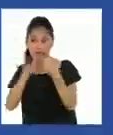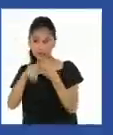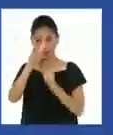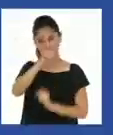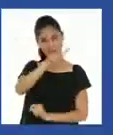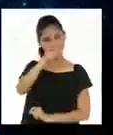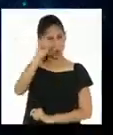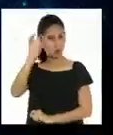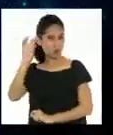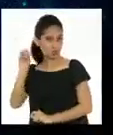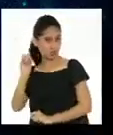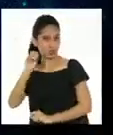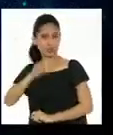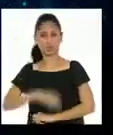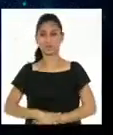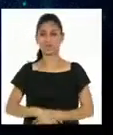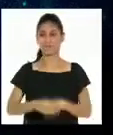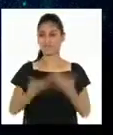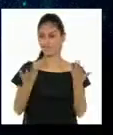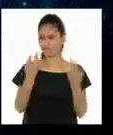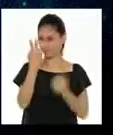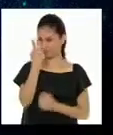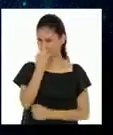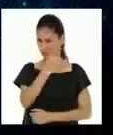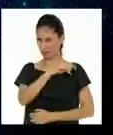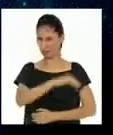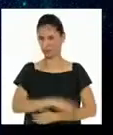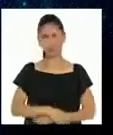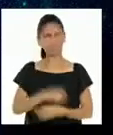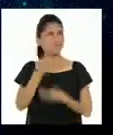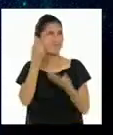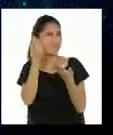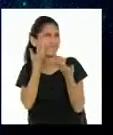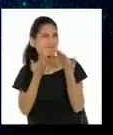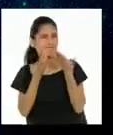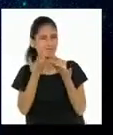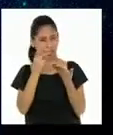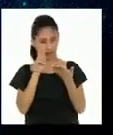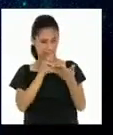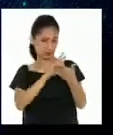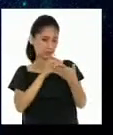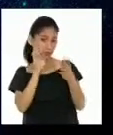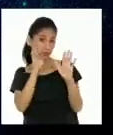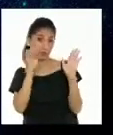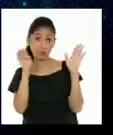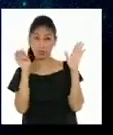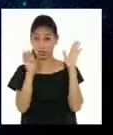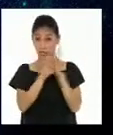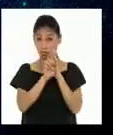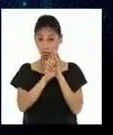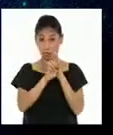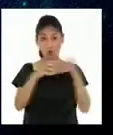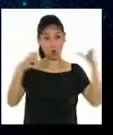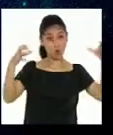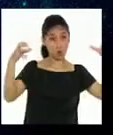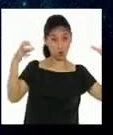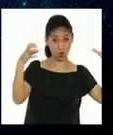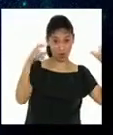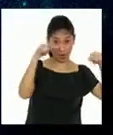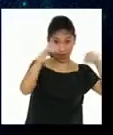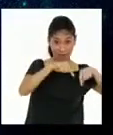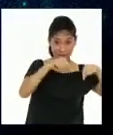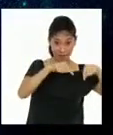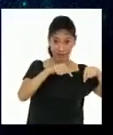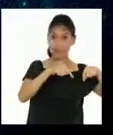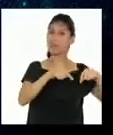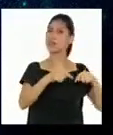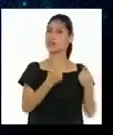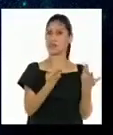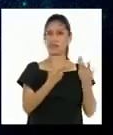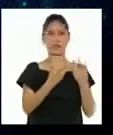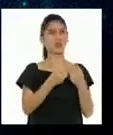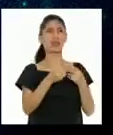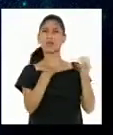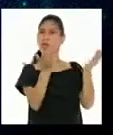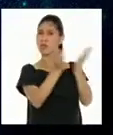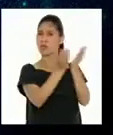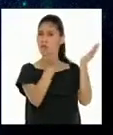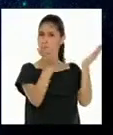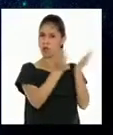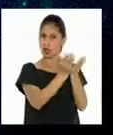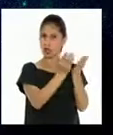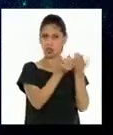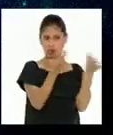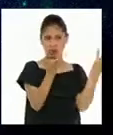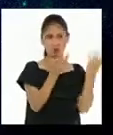necesitamos. Veamos si entendí. Por ejemplo, si la población son las y los 40 estudiantes de mi